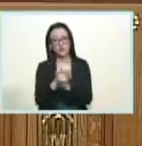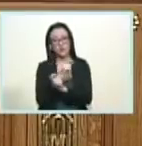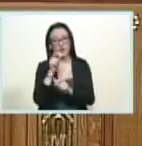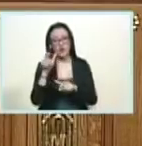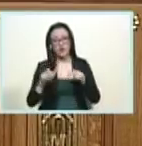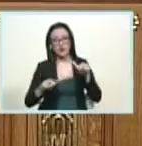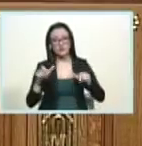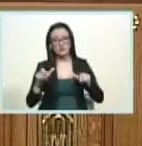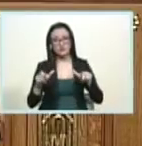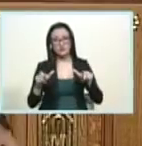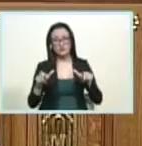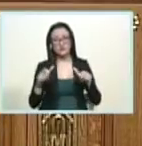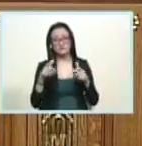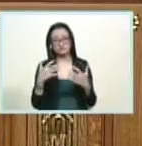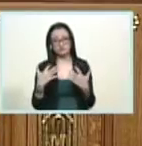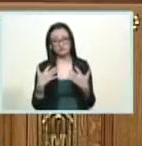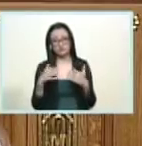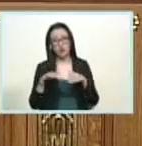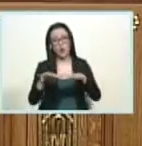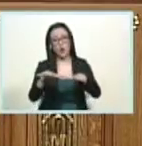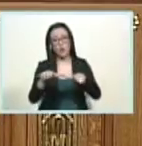la que convocó